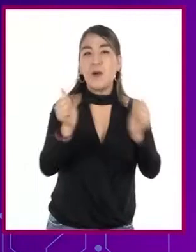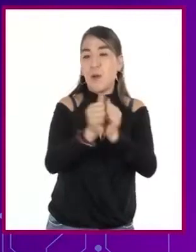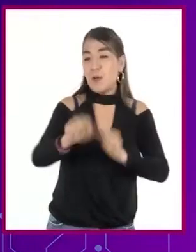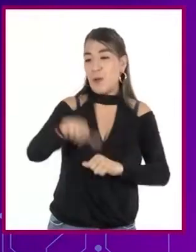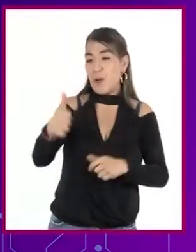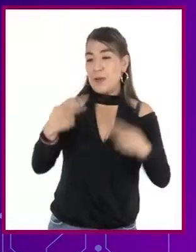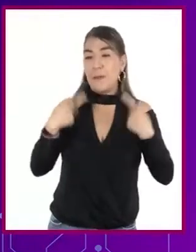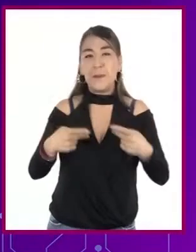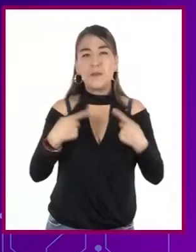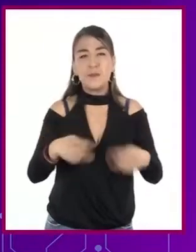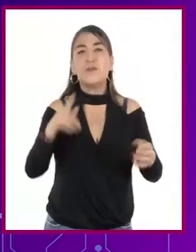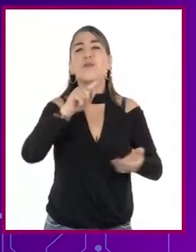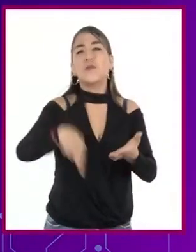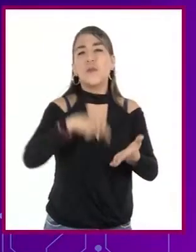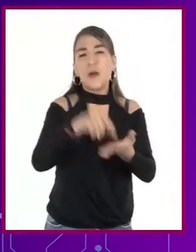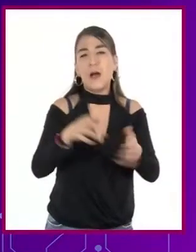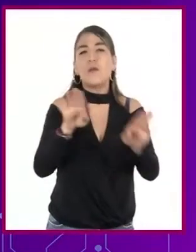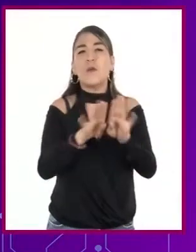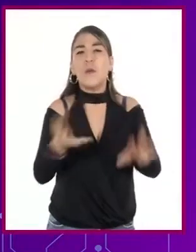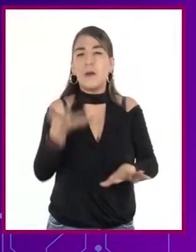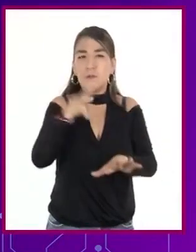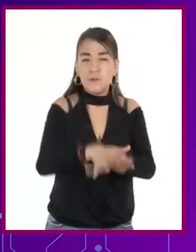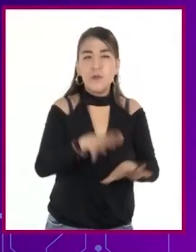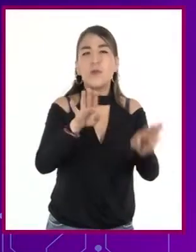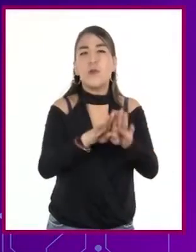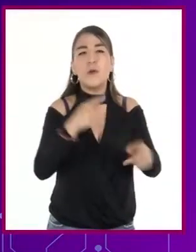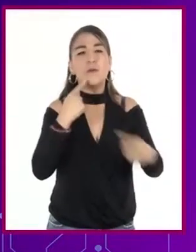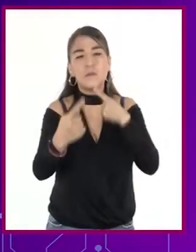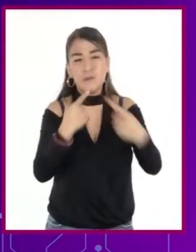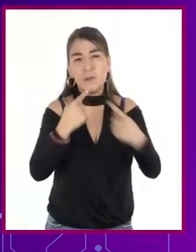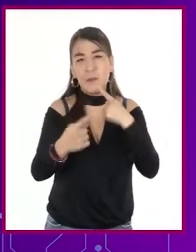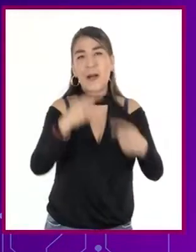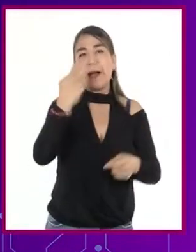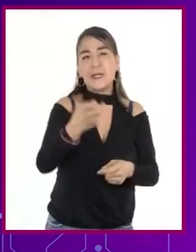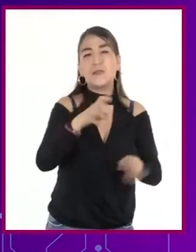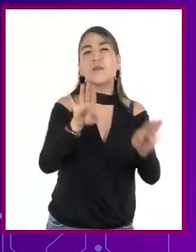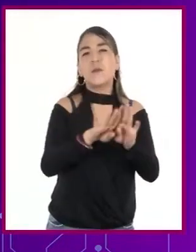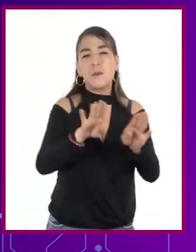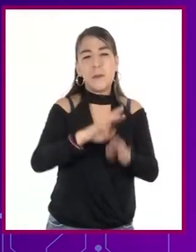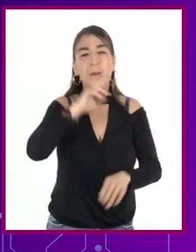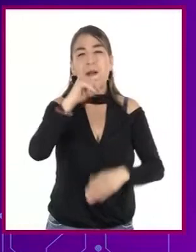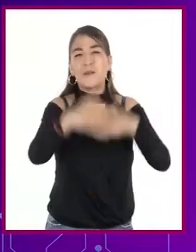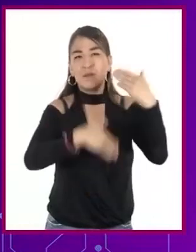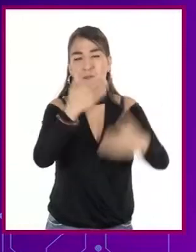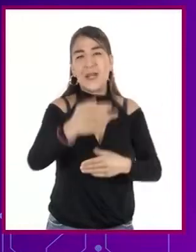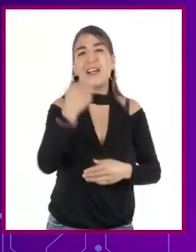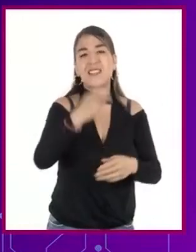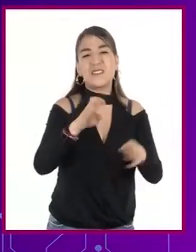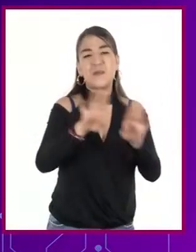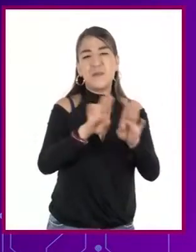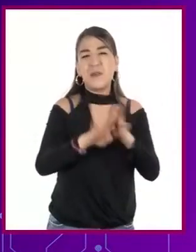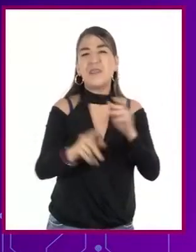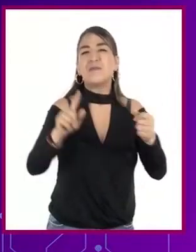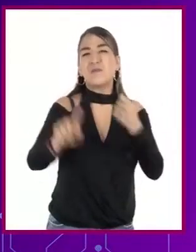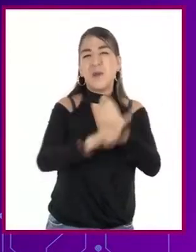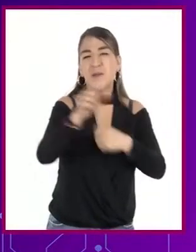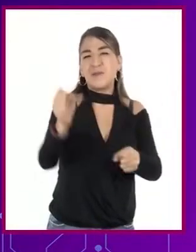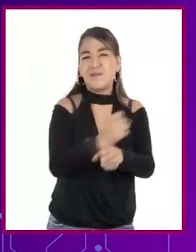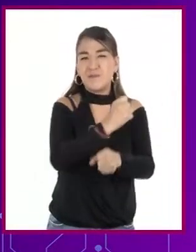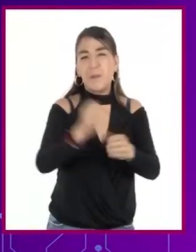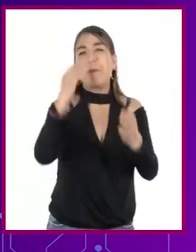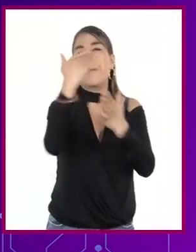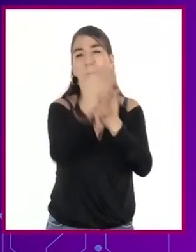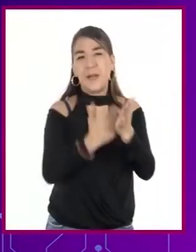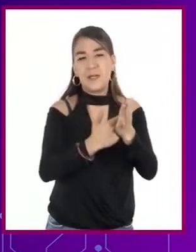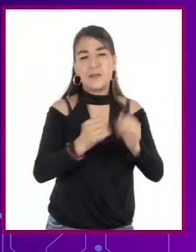otros, a través de espacios inclusivos y democráticos, la convivencia mejora y las agresiones disminuyen. El primer